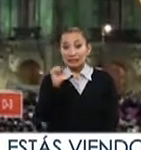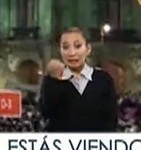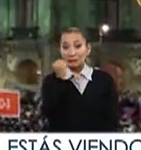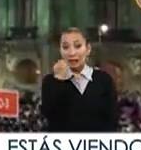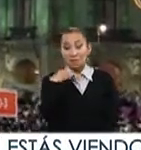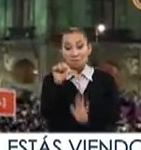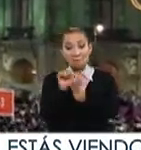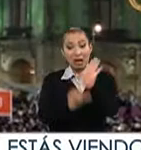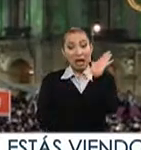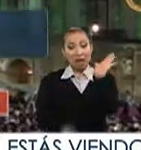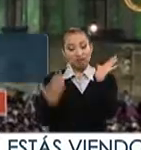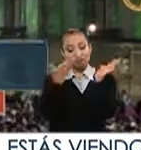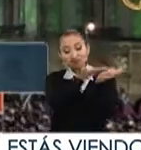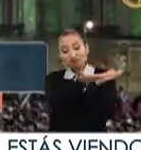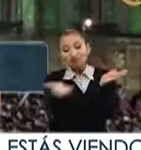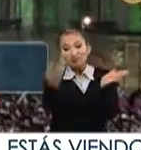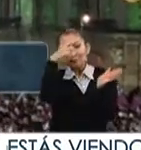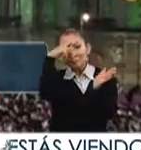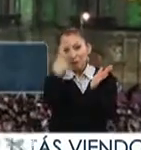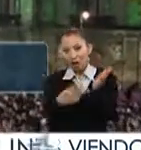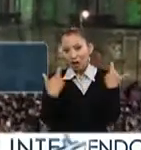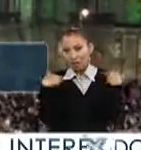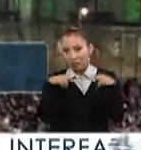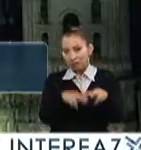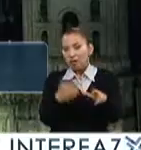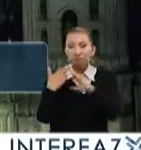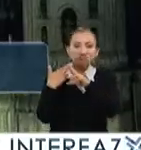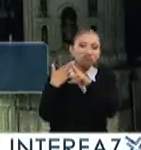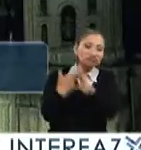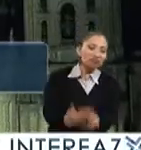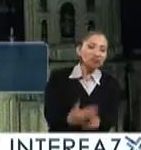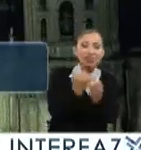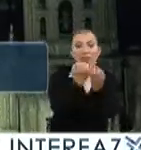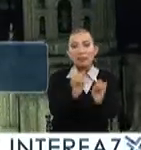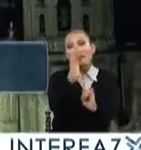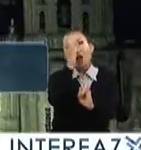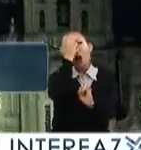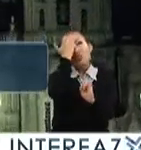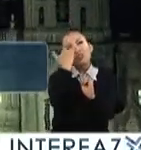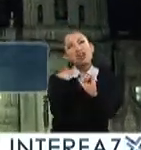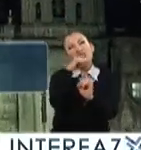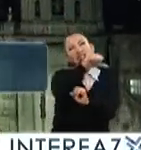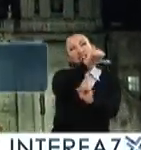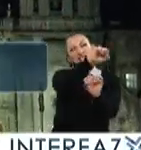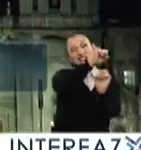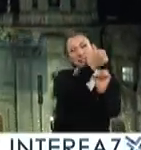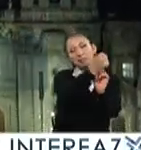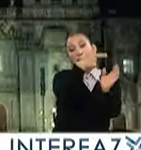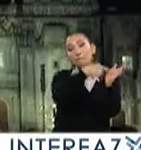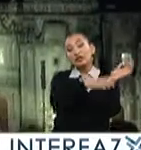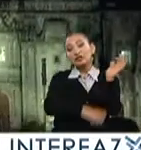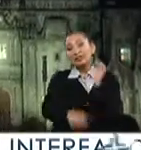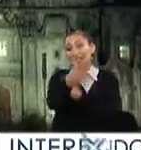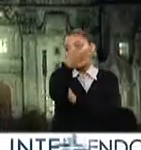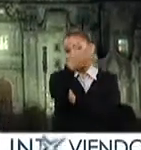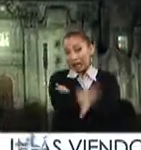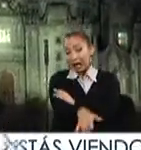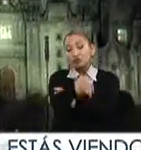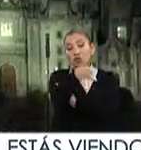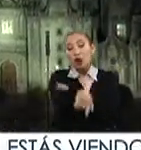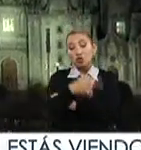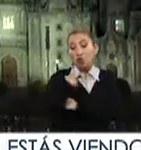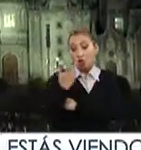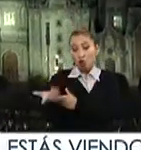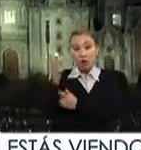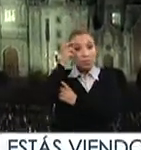Septiembre es un mes que nos representa a los mexicanos. Celebramos nuestra independencia recordando ese 16 de septiembre de 1810, cuando